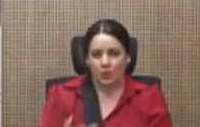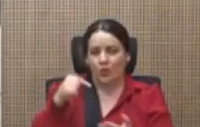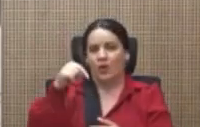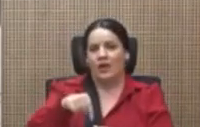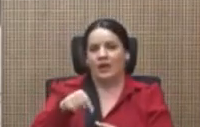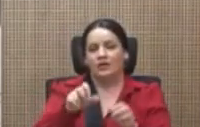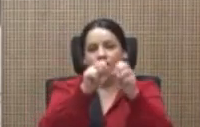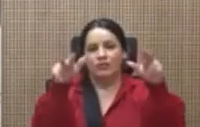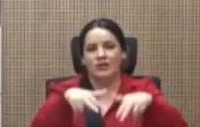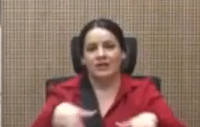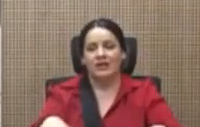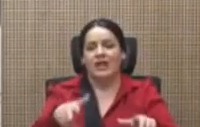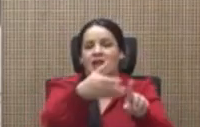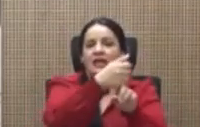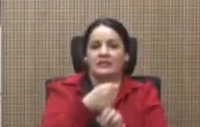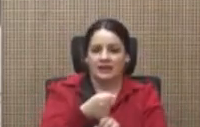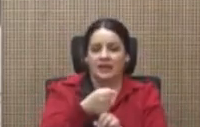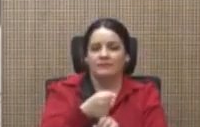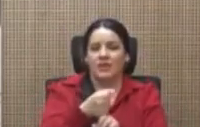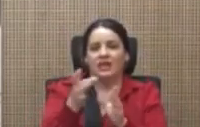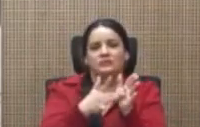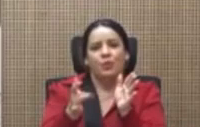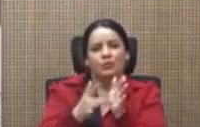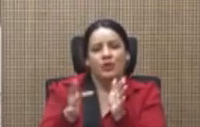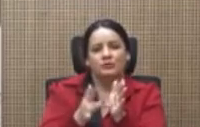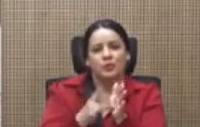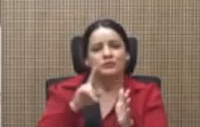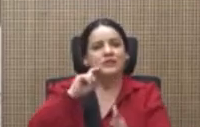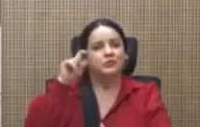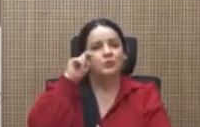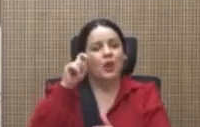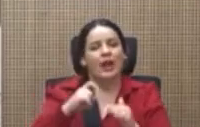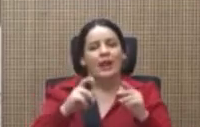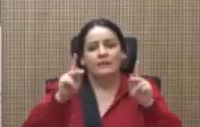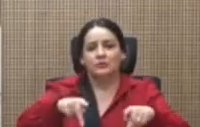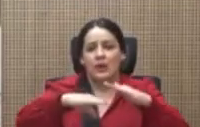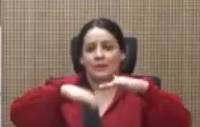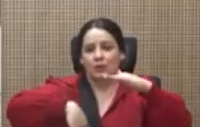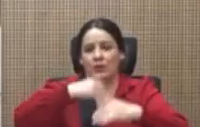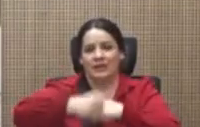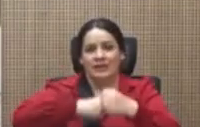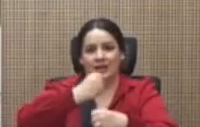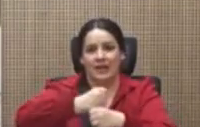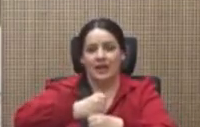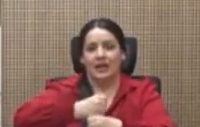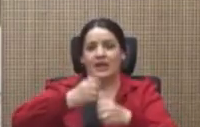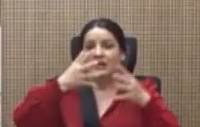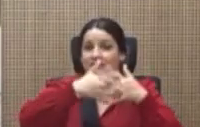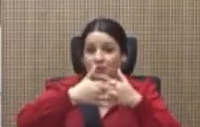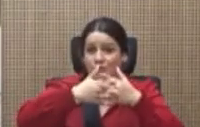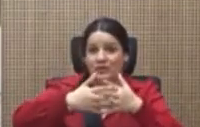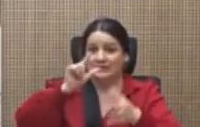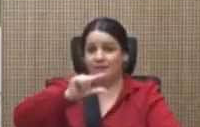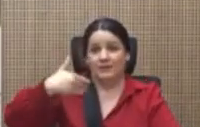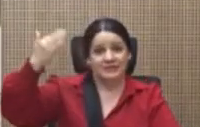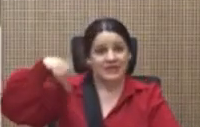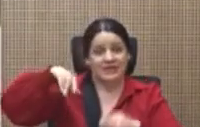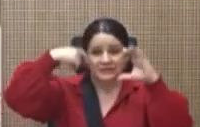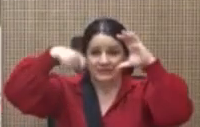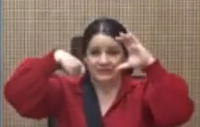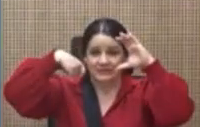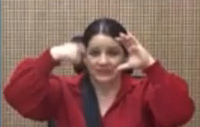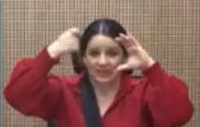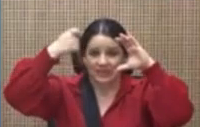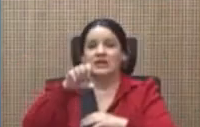sexual de personas menores de edad la semana pasada en los Estados Unidos se estrenó en las salas de cine la película